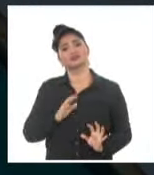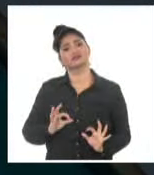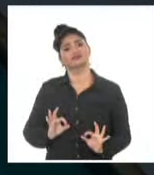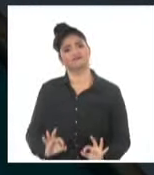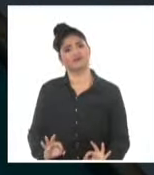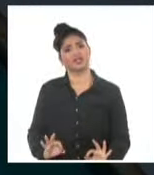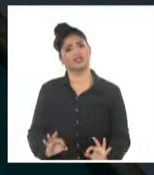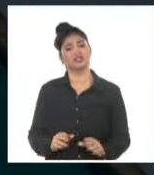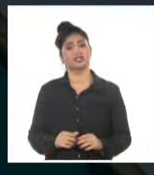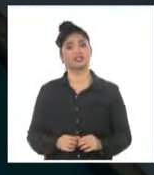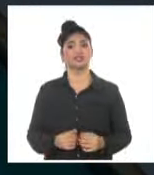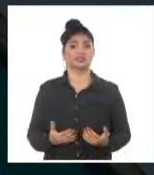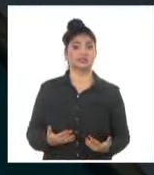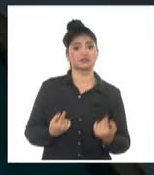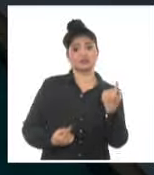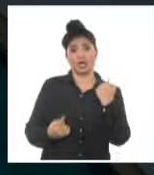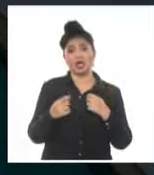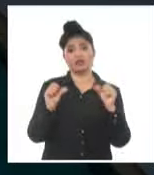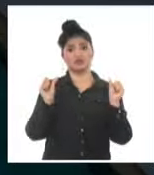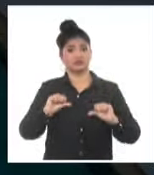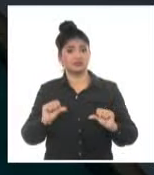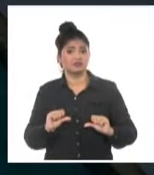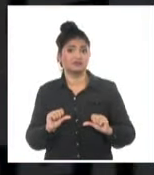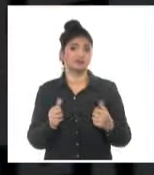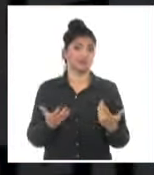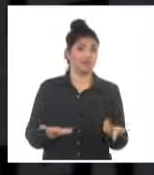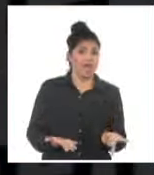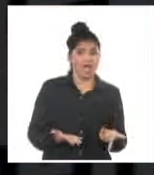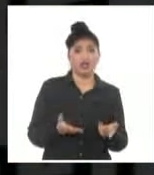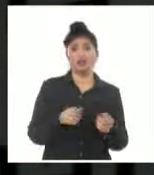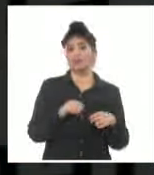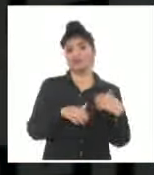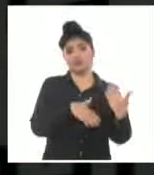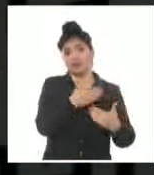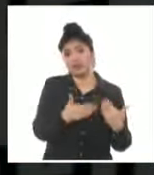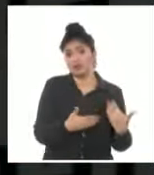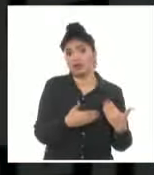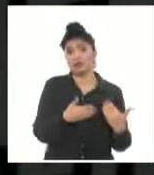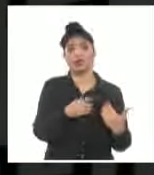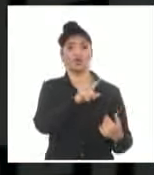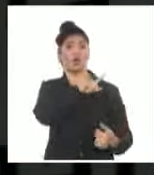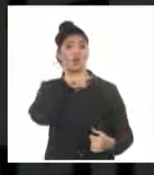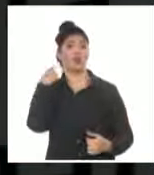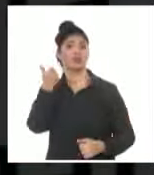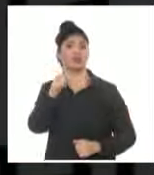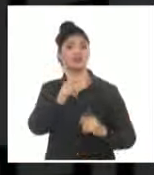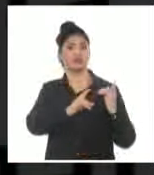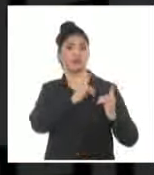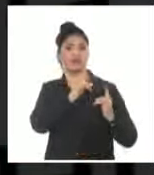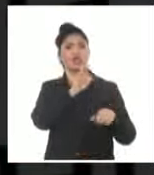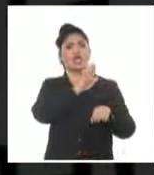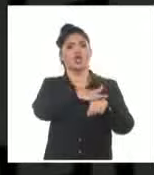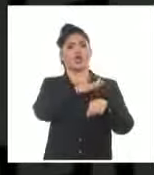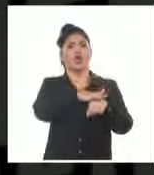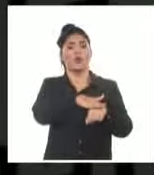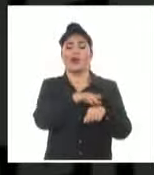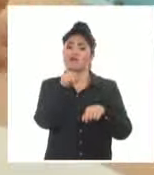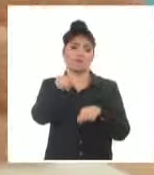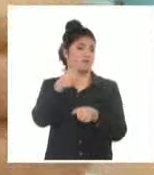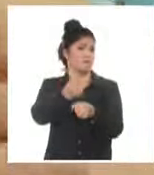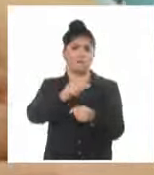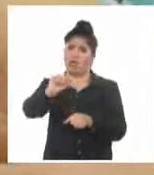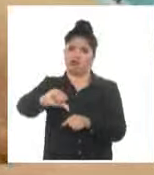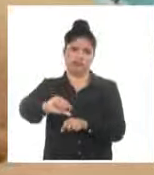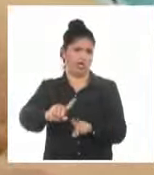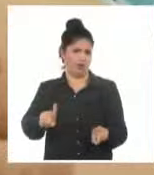protocolos de actuación sanitaria, como en febrero pasado, cuando fallecieron 10 niños prematuros por diversos motivos y mucho lo